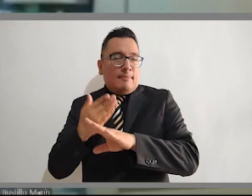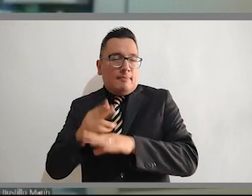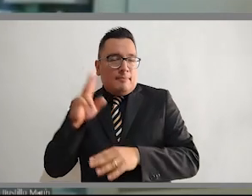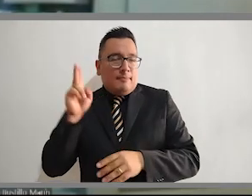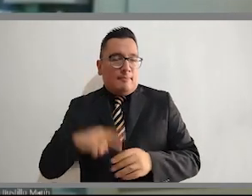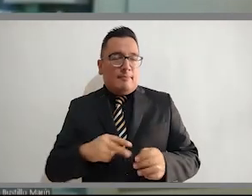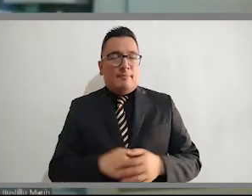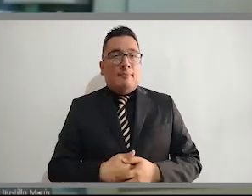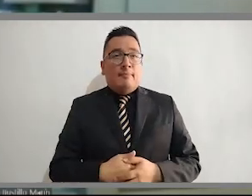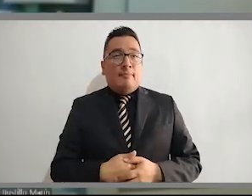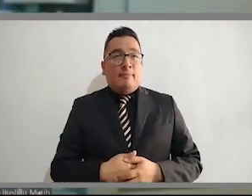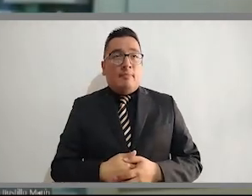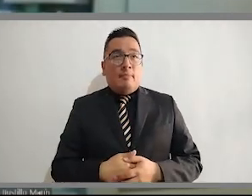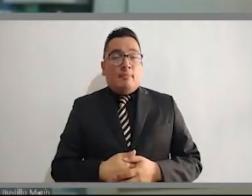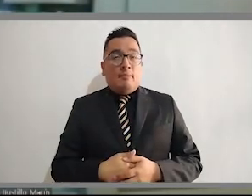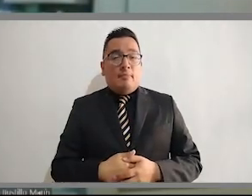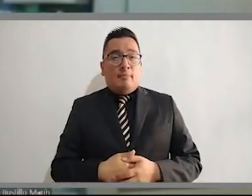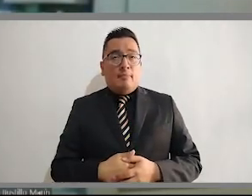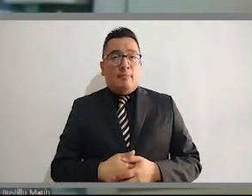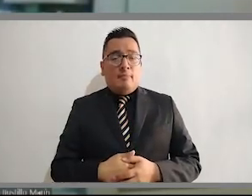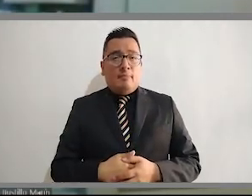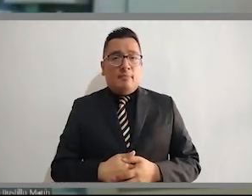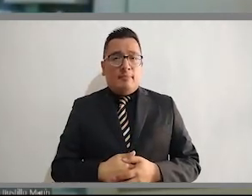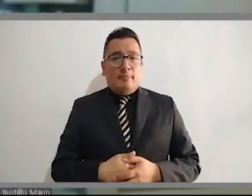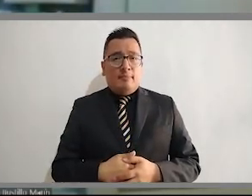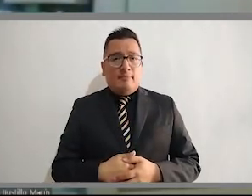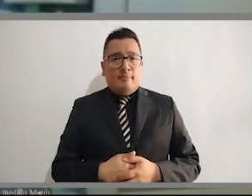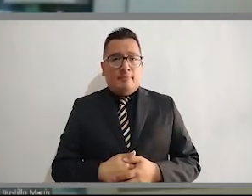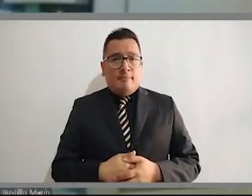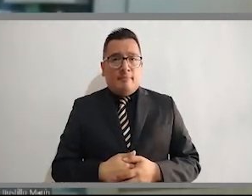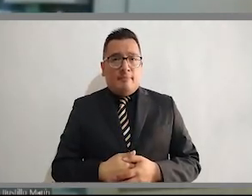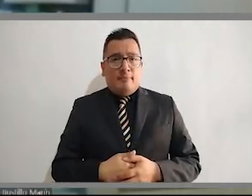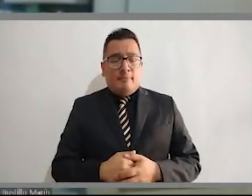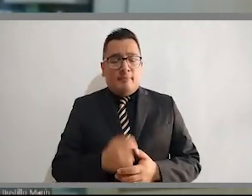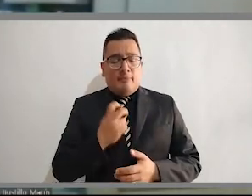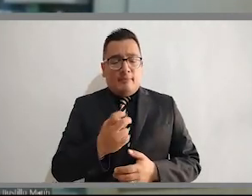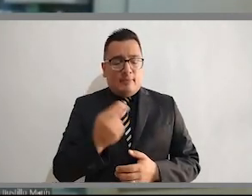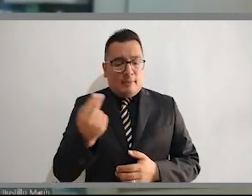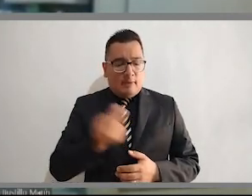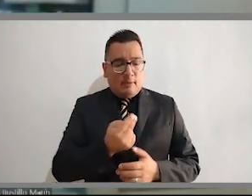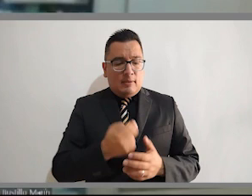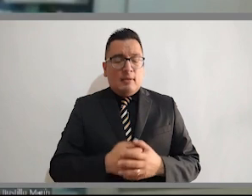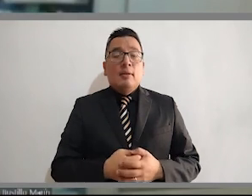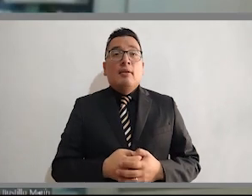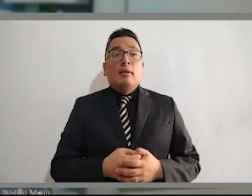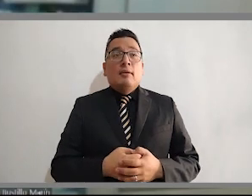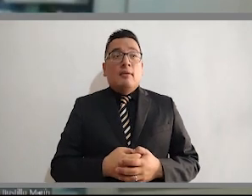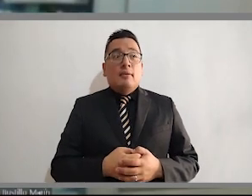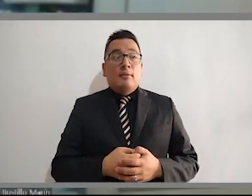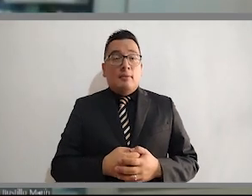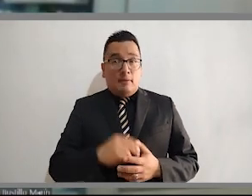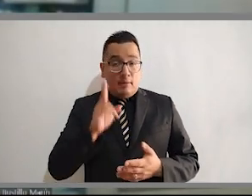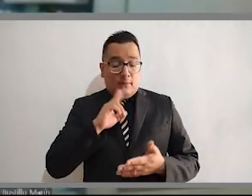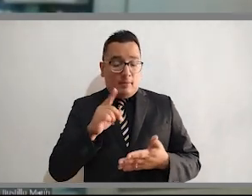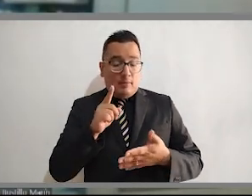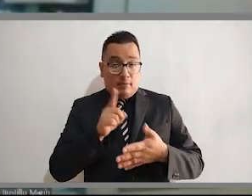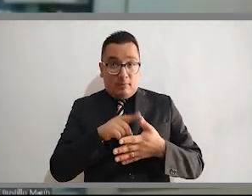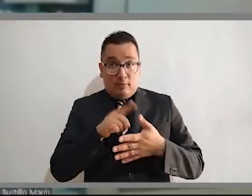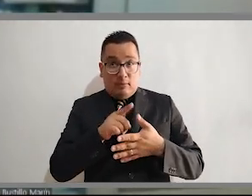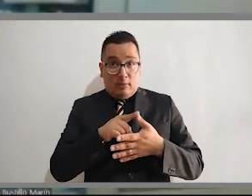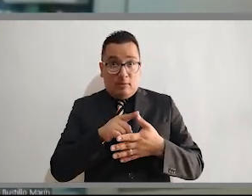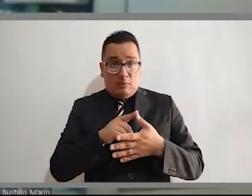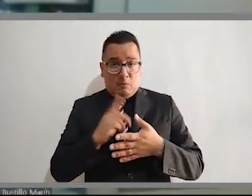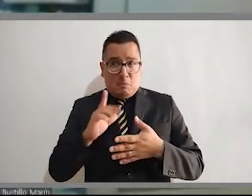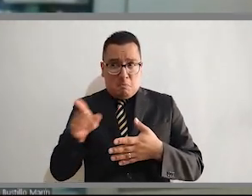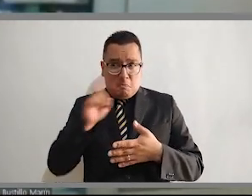existe violencia política de género, ¿no? Y este test tiene que pasar por si existe el